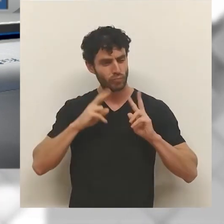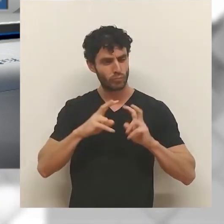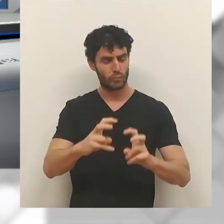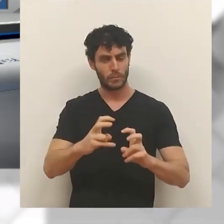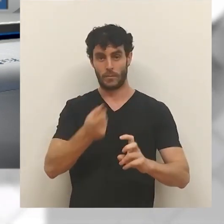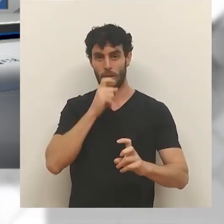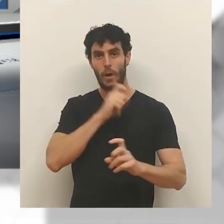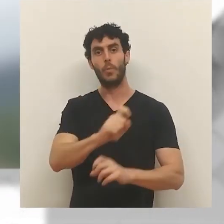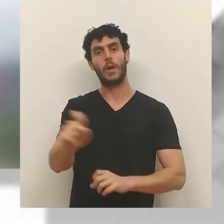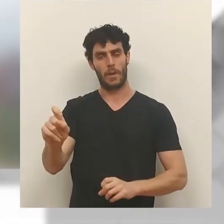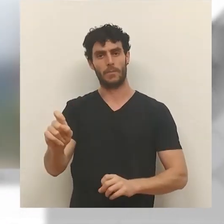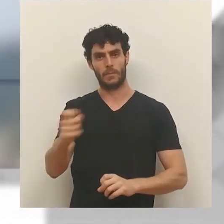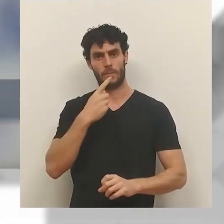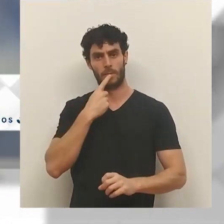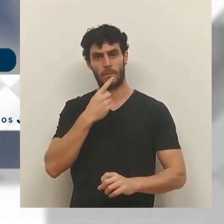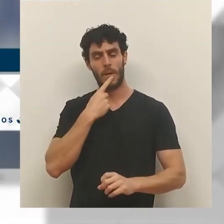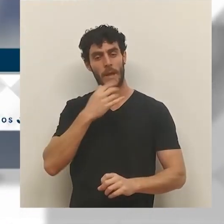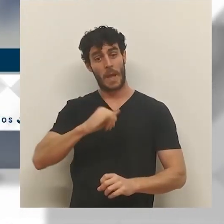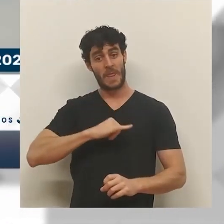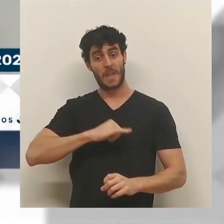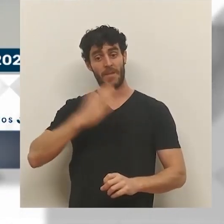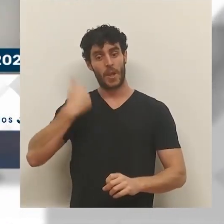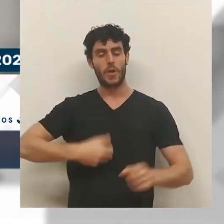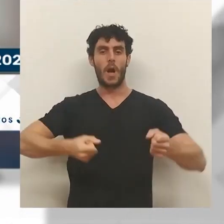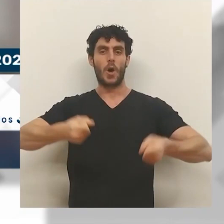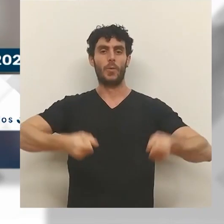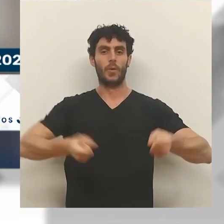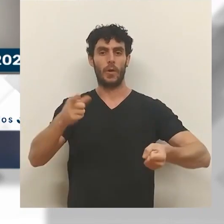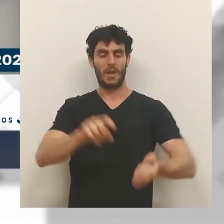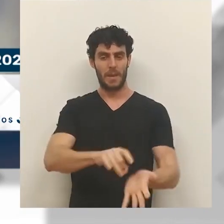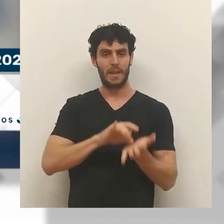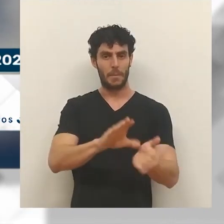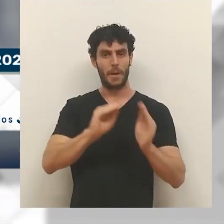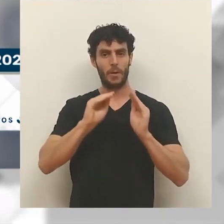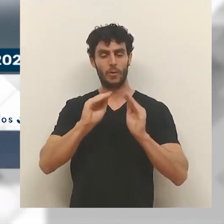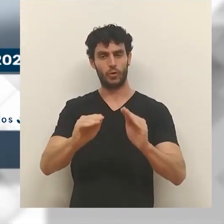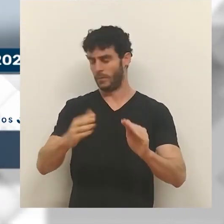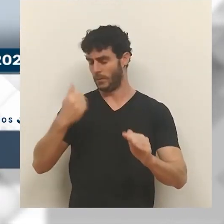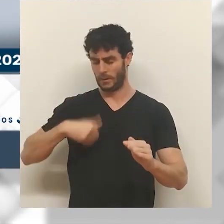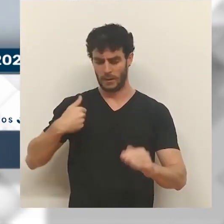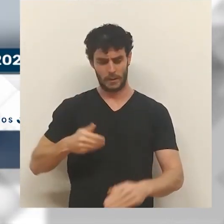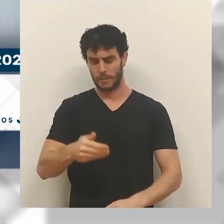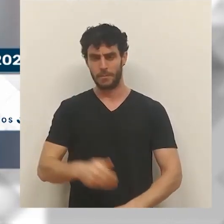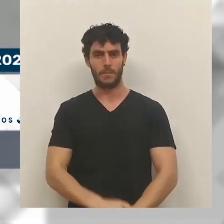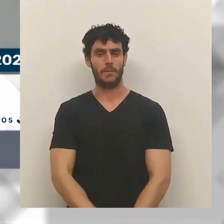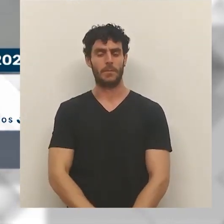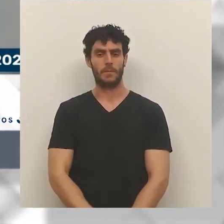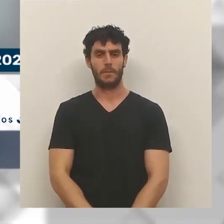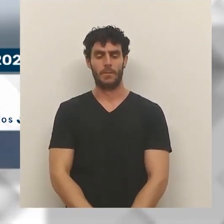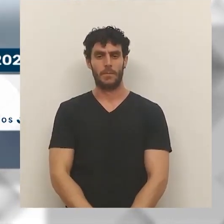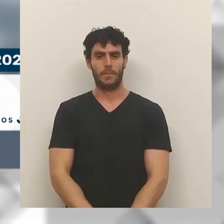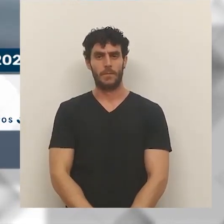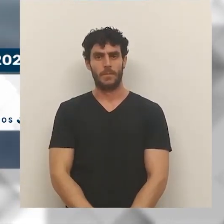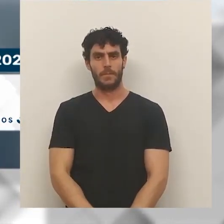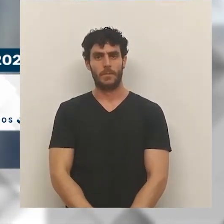para conocer los detalles del suceso y en un comunicado señala que se ha procedido a la identificación del conductor y a su despido de forma